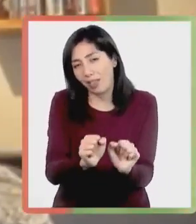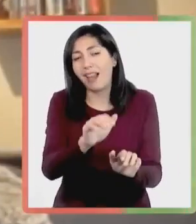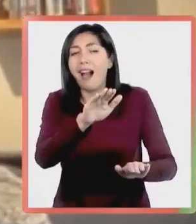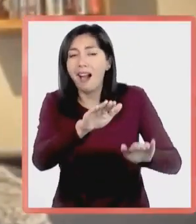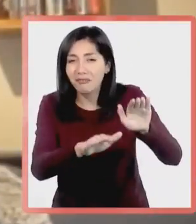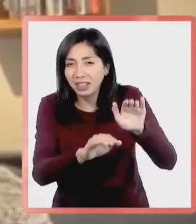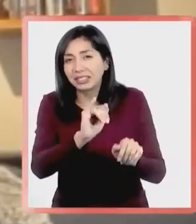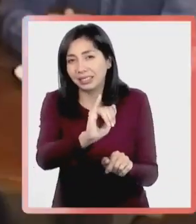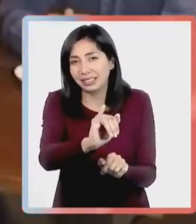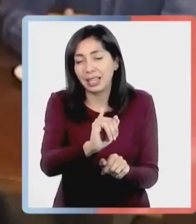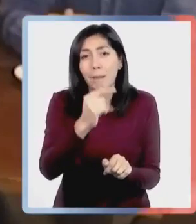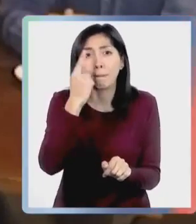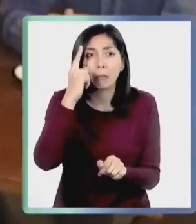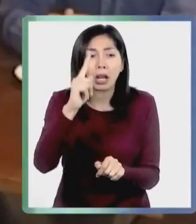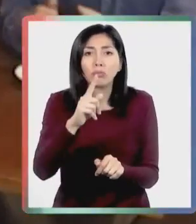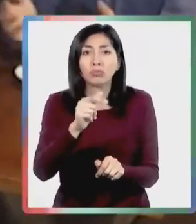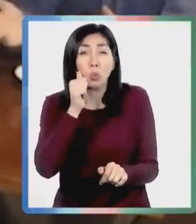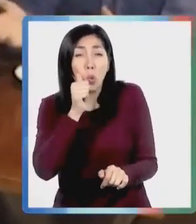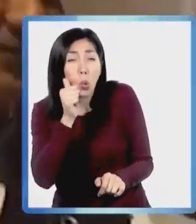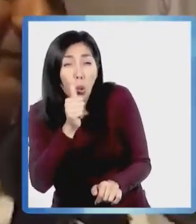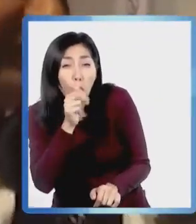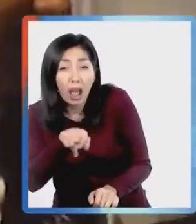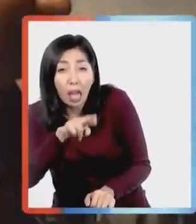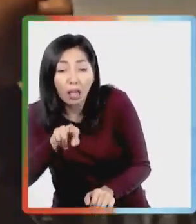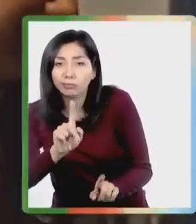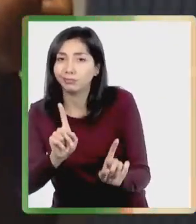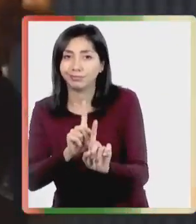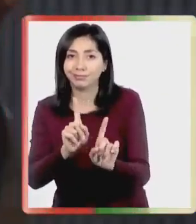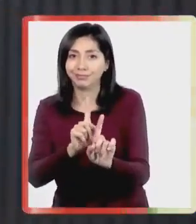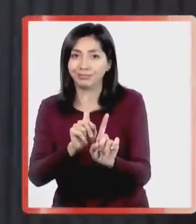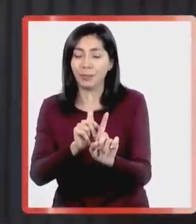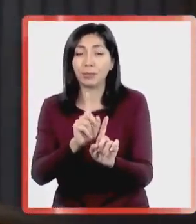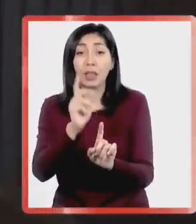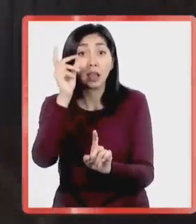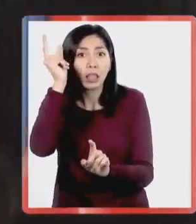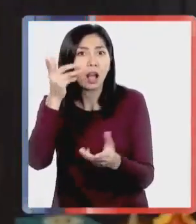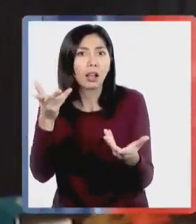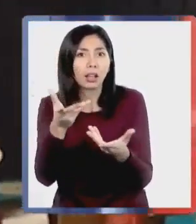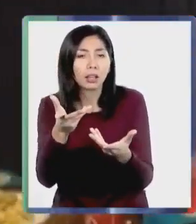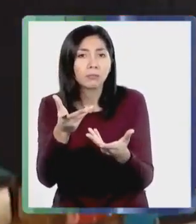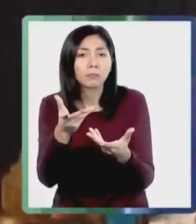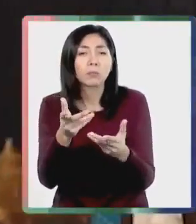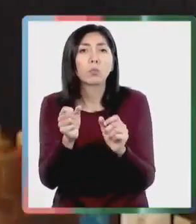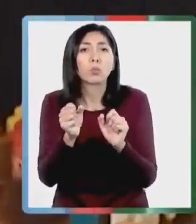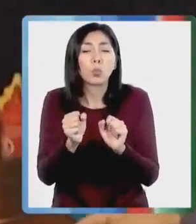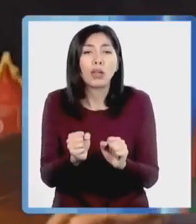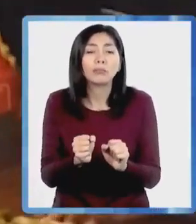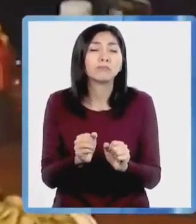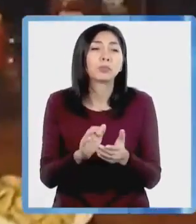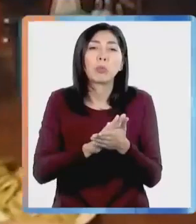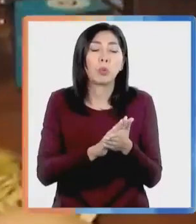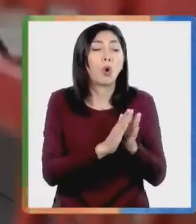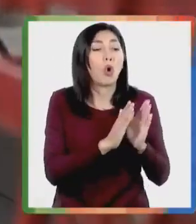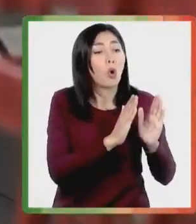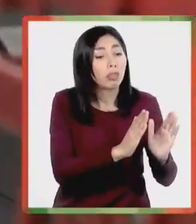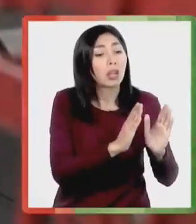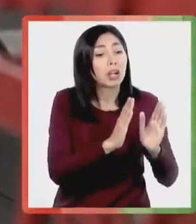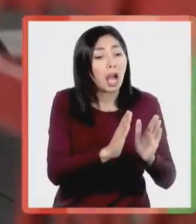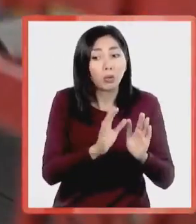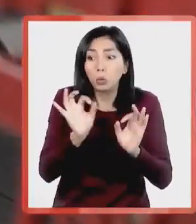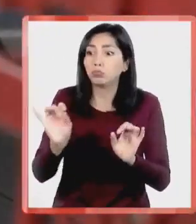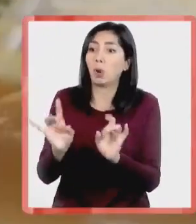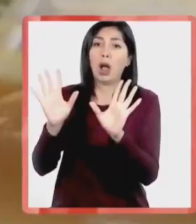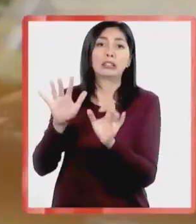sí se puede salir, siempre y cuando esto no sea una cosa rutinaria. Lo ideal es que uno pueda tener estas como